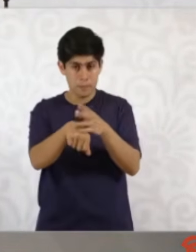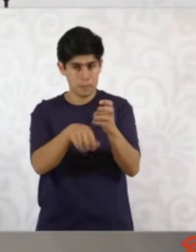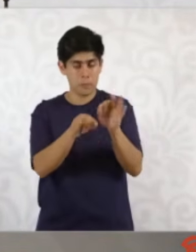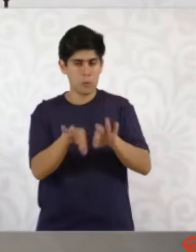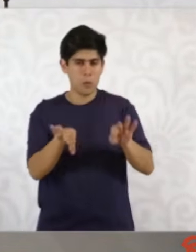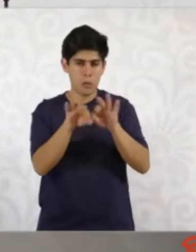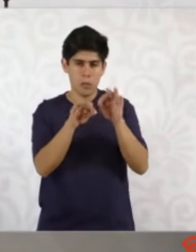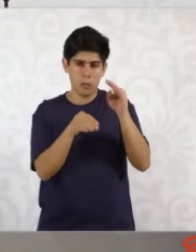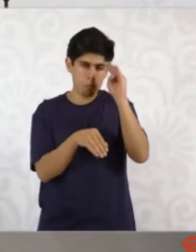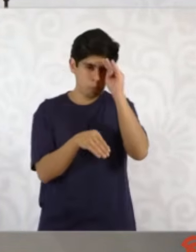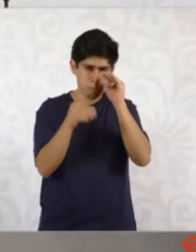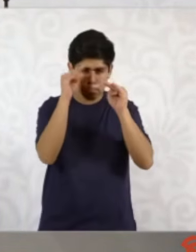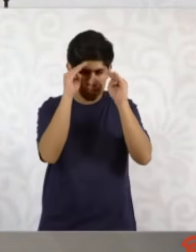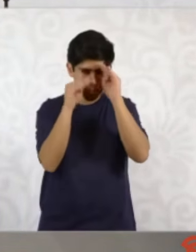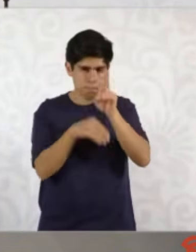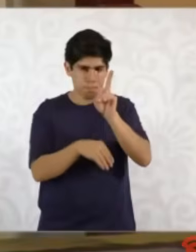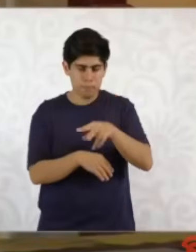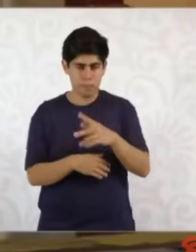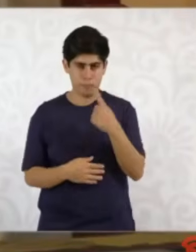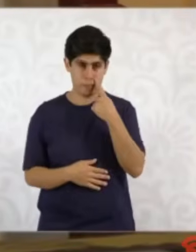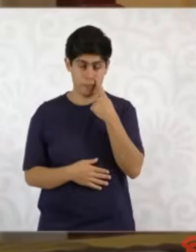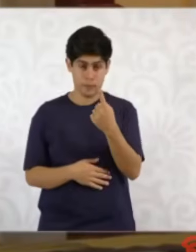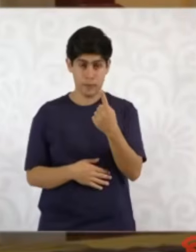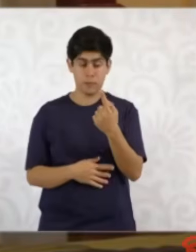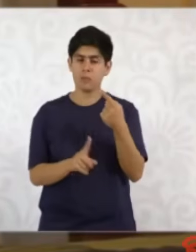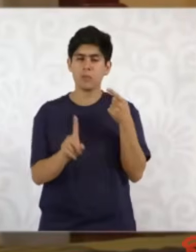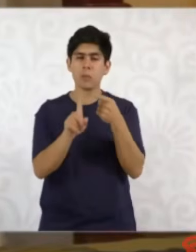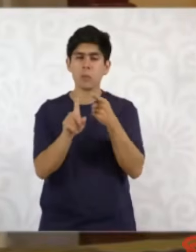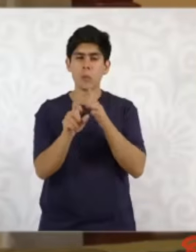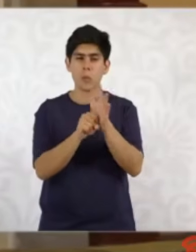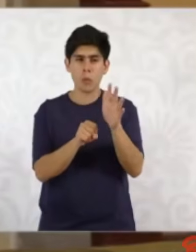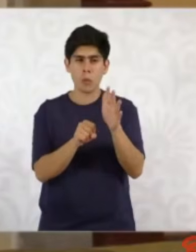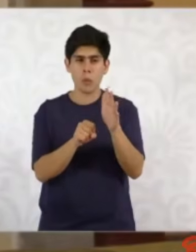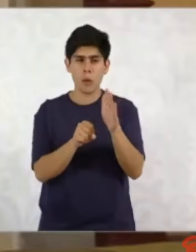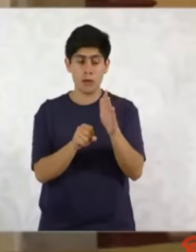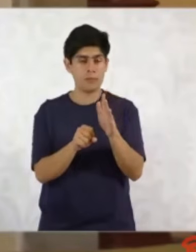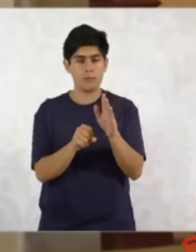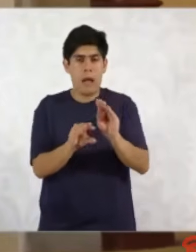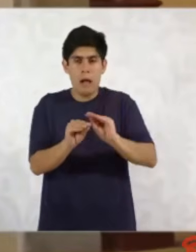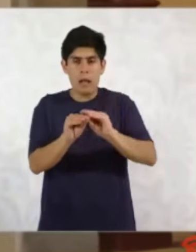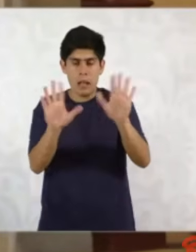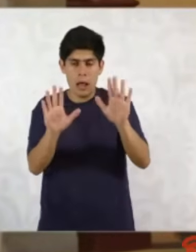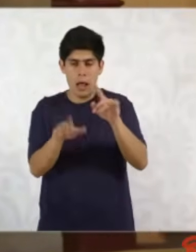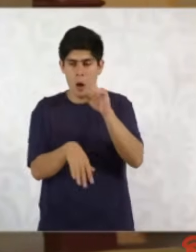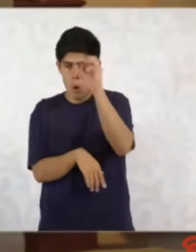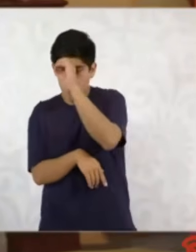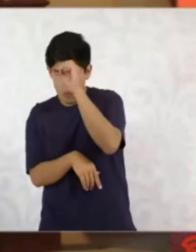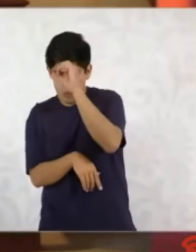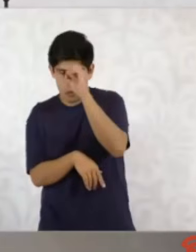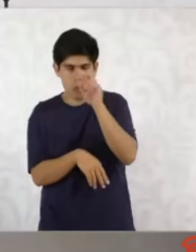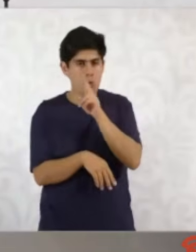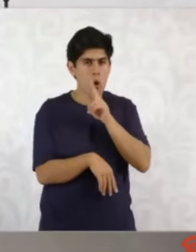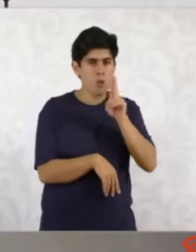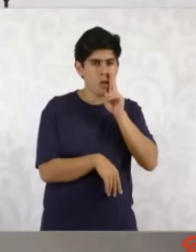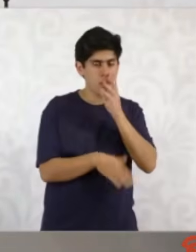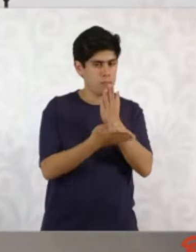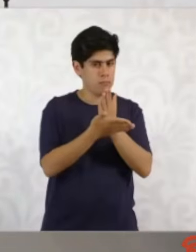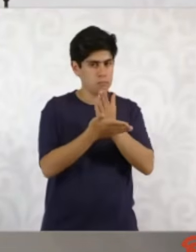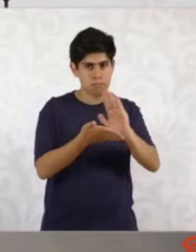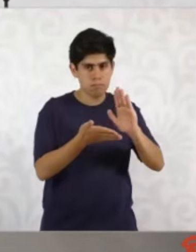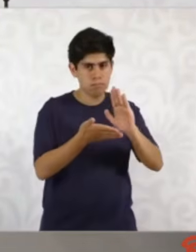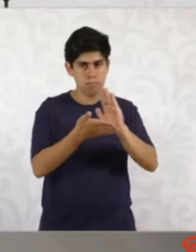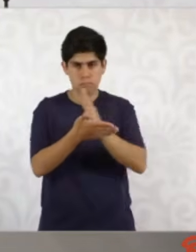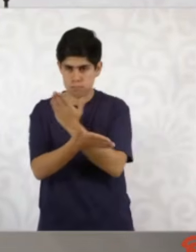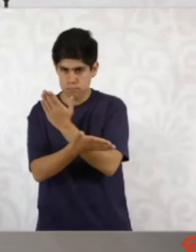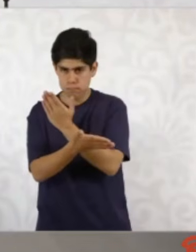Lo que dice es no tratar de engañar sobre lo que es una opinión y es una noticia. ¿Por